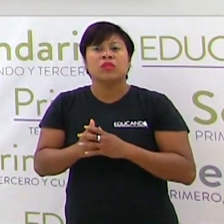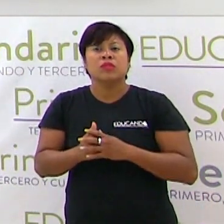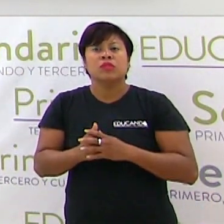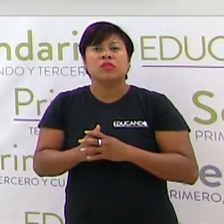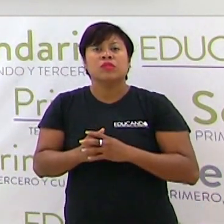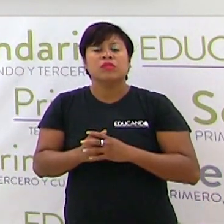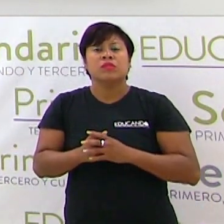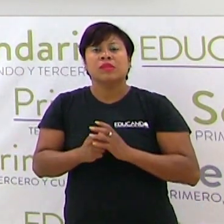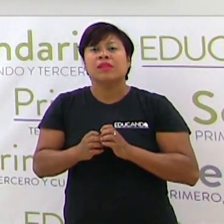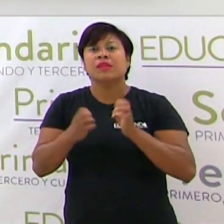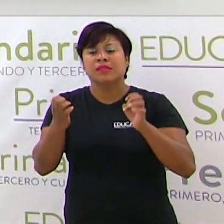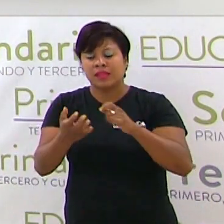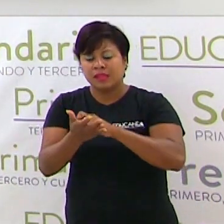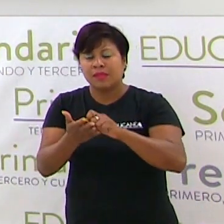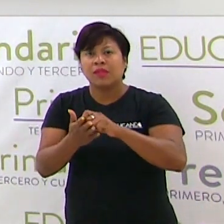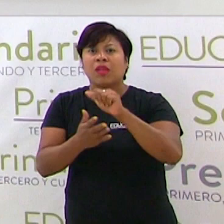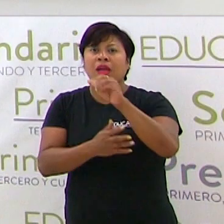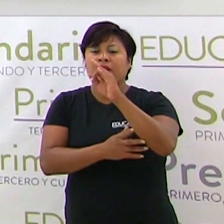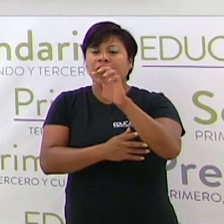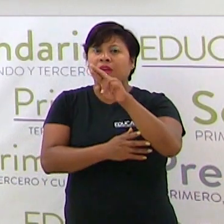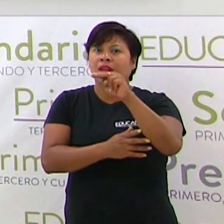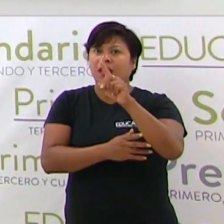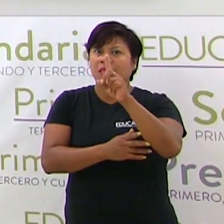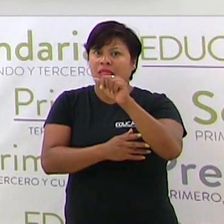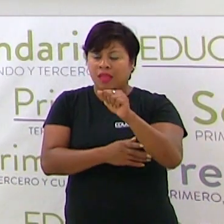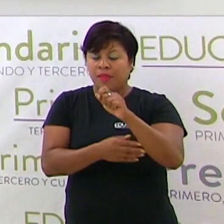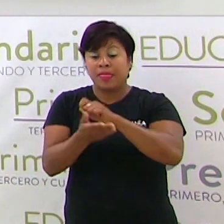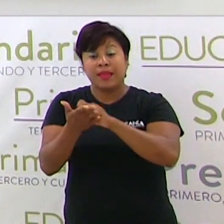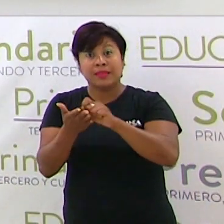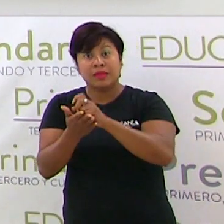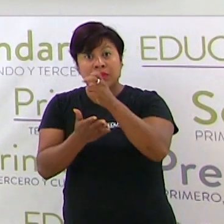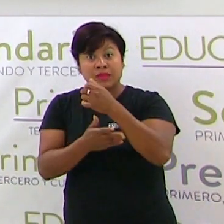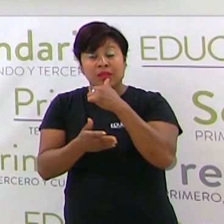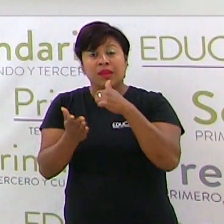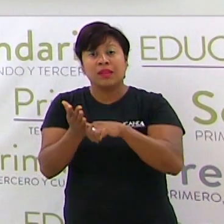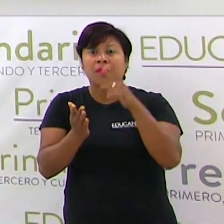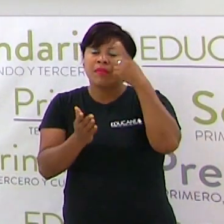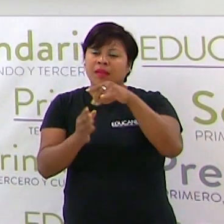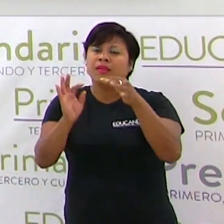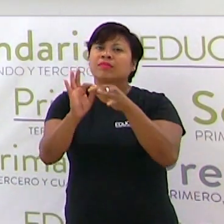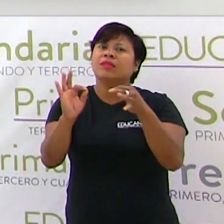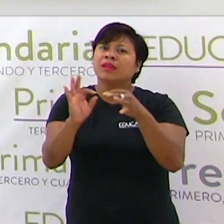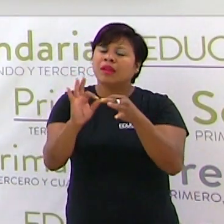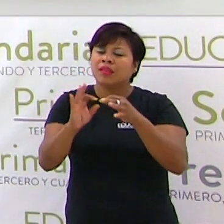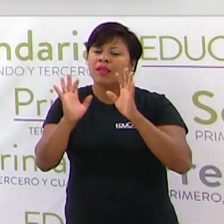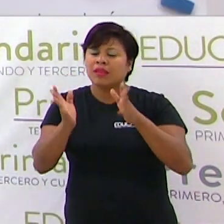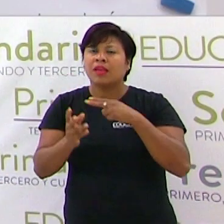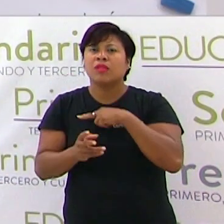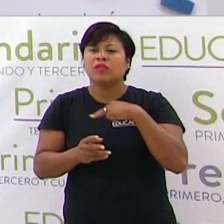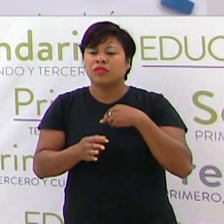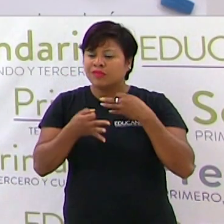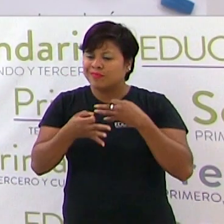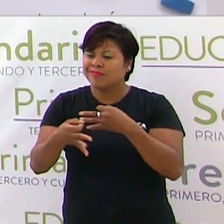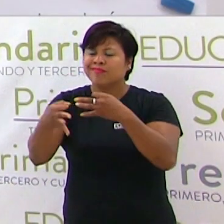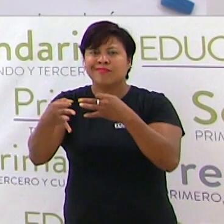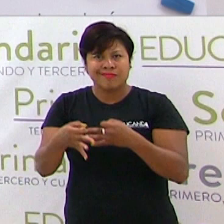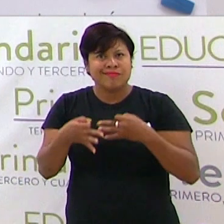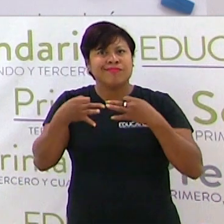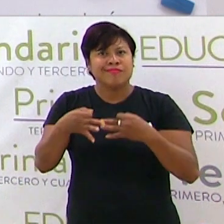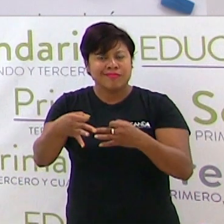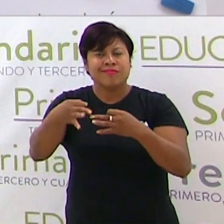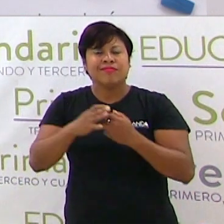Danitza le está escribiendo a Fernanda. Fíjense lo que dice: te escribo esta carta para contarte que ya estamos ensayando nuestro